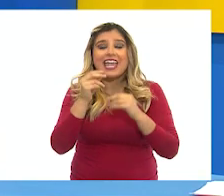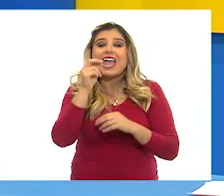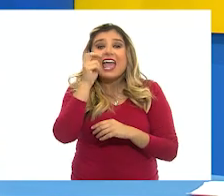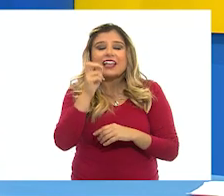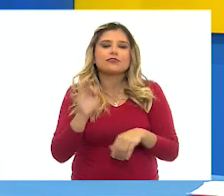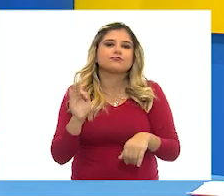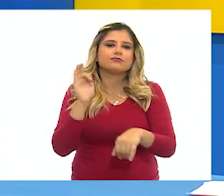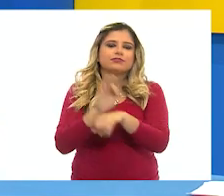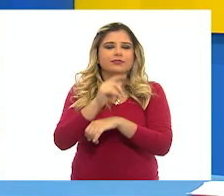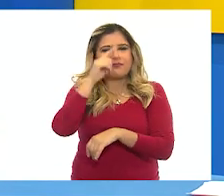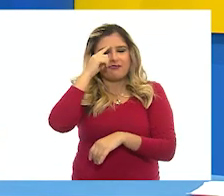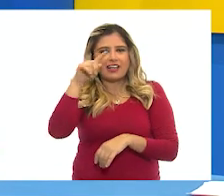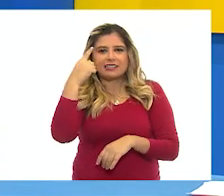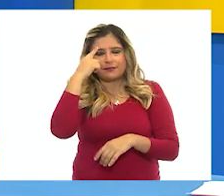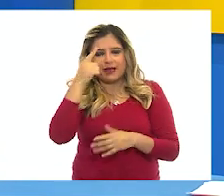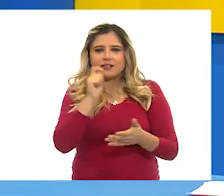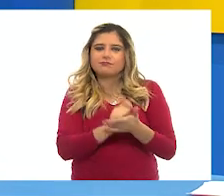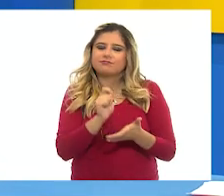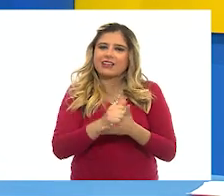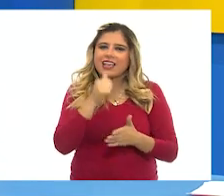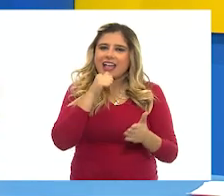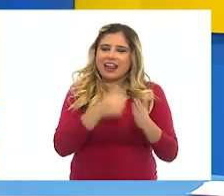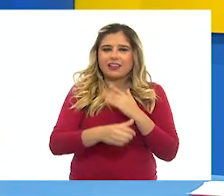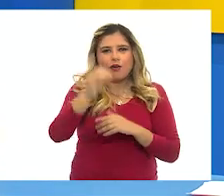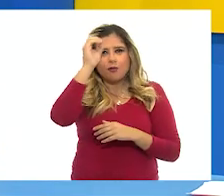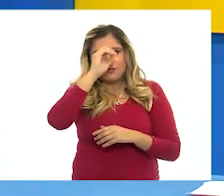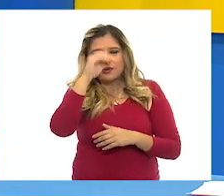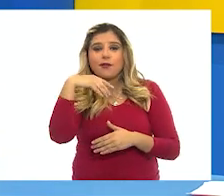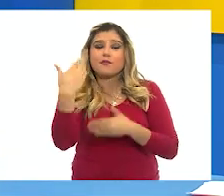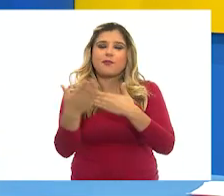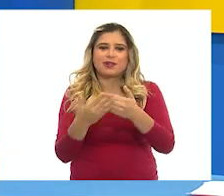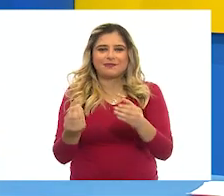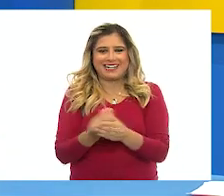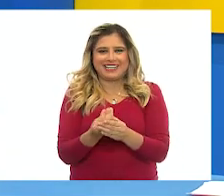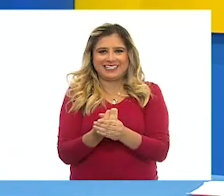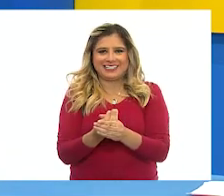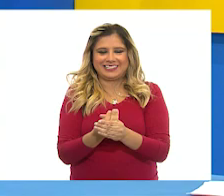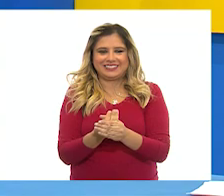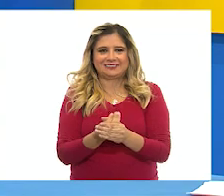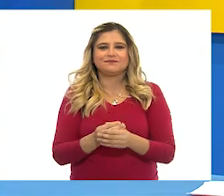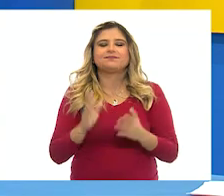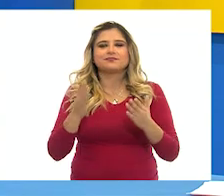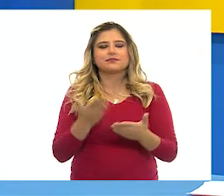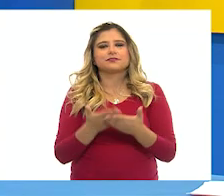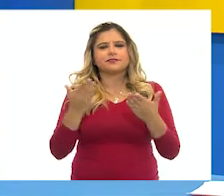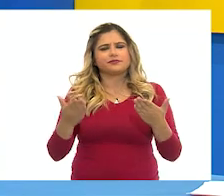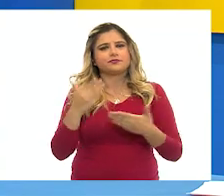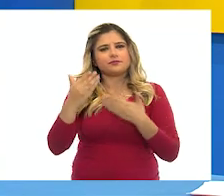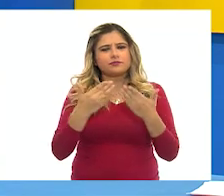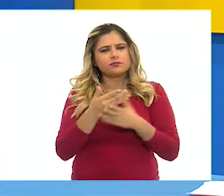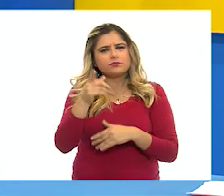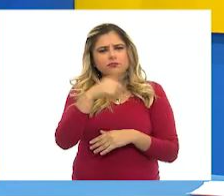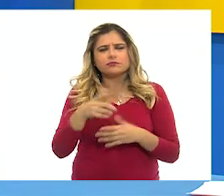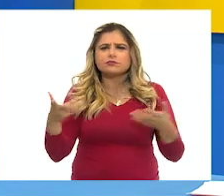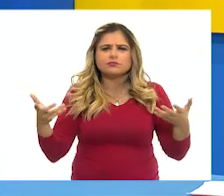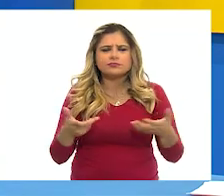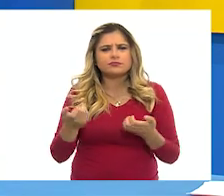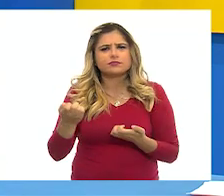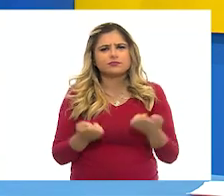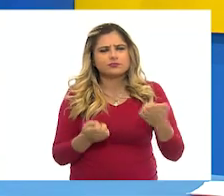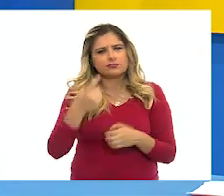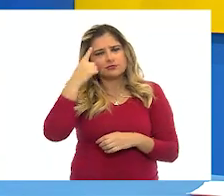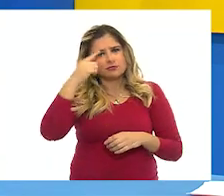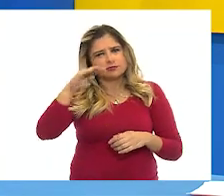les facilitará la escritura de su carta de opinión en las siguientes clases. Y ahora les propongo que realicemos un ejercicio